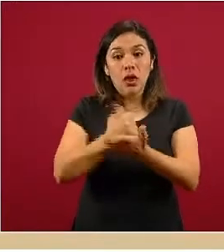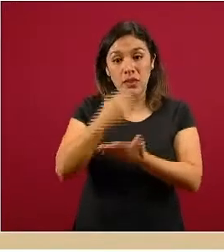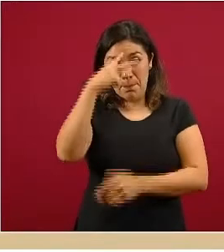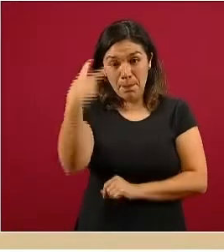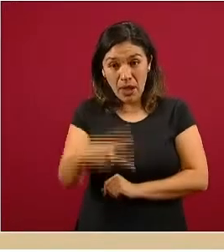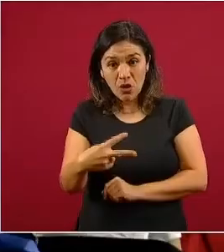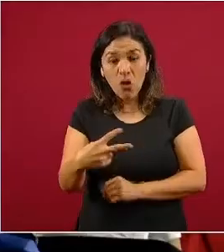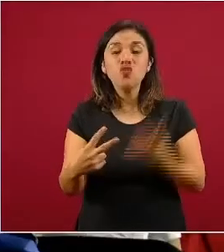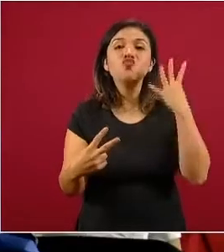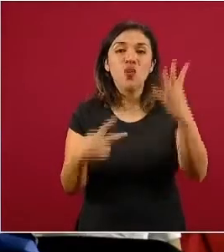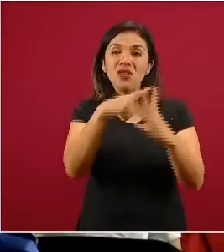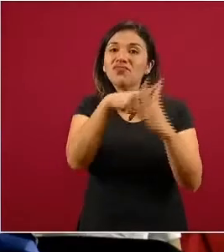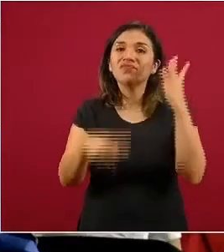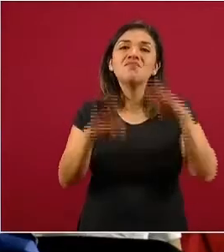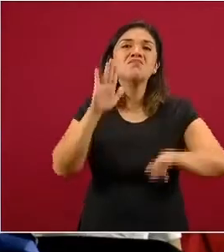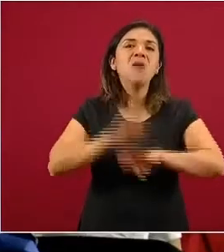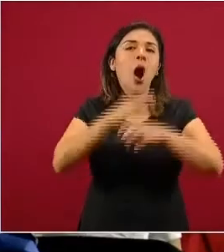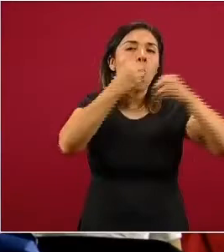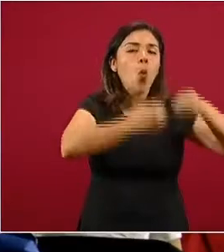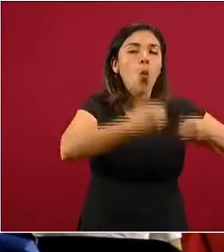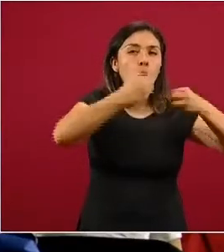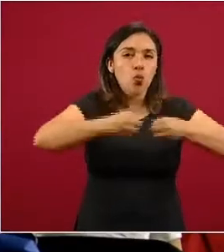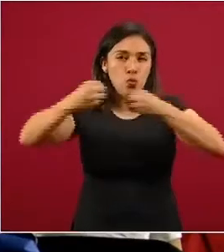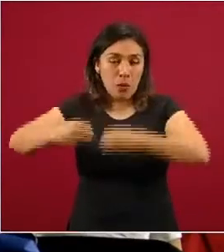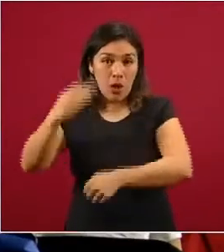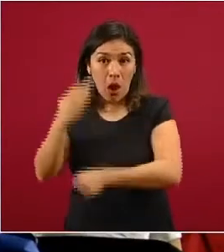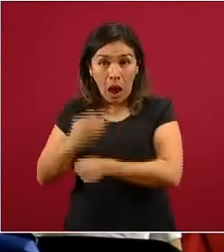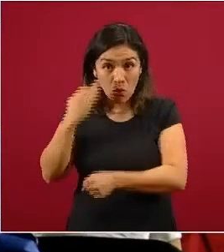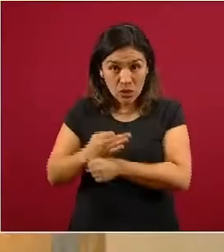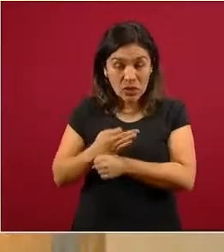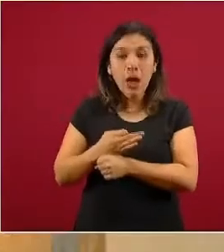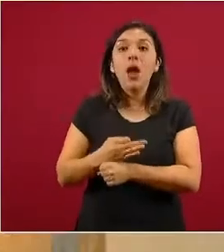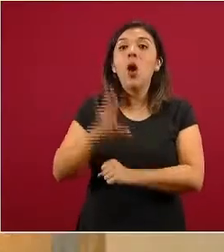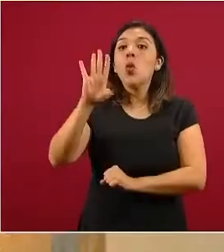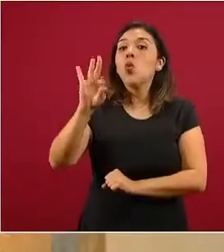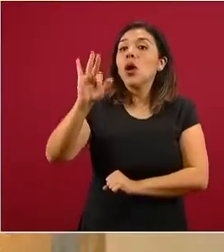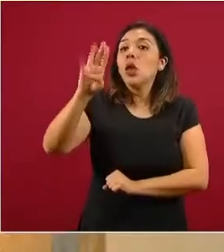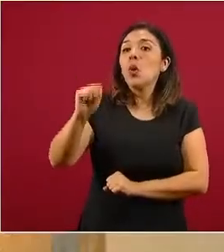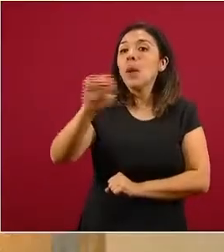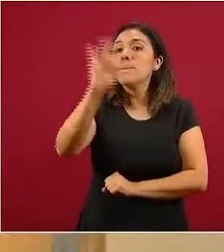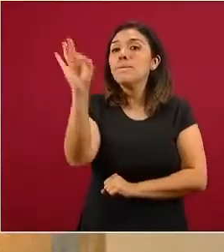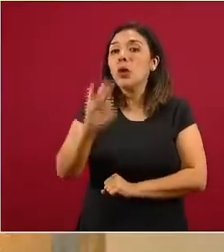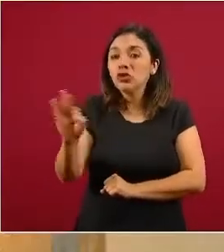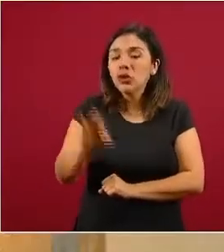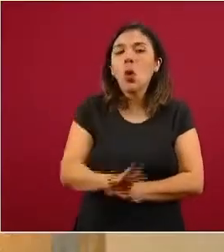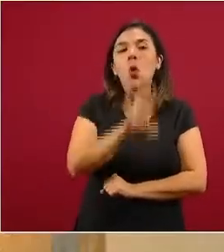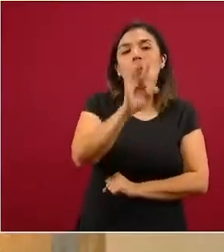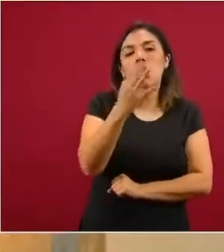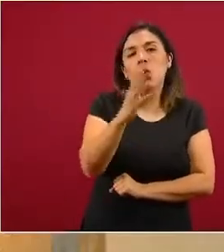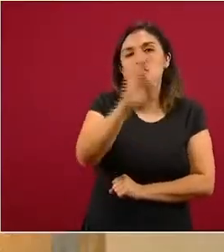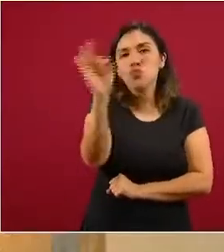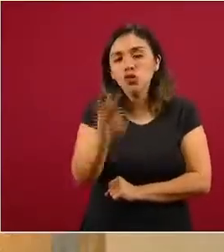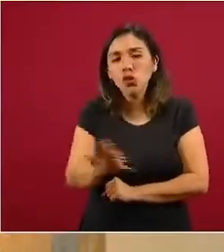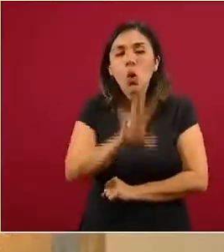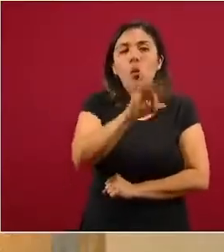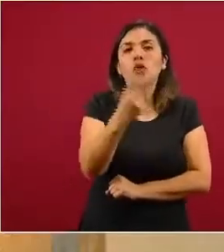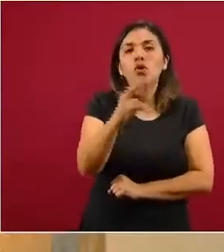Sobre las personas que requieran atención crítica, o sea, que requieren de un respirador mecánico, tenemos un total